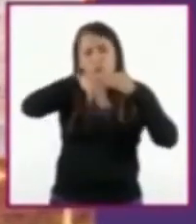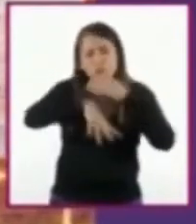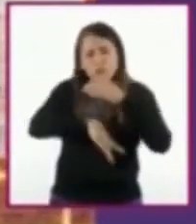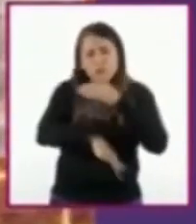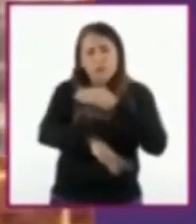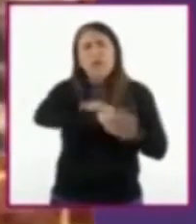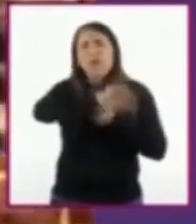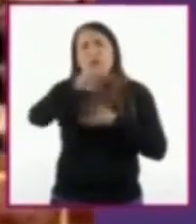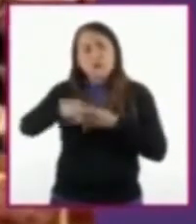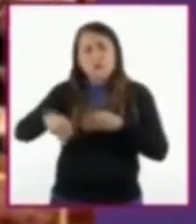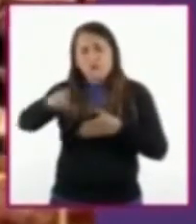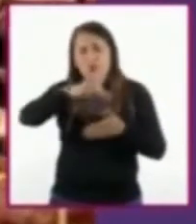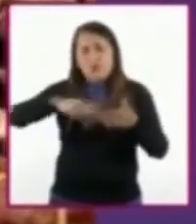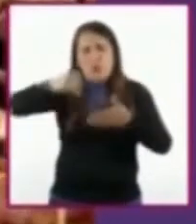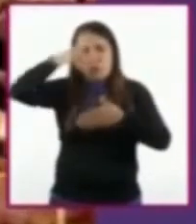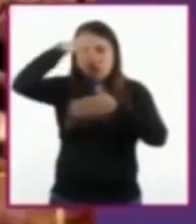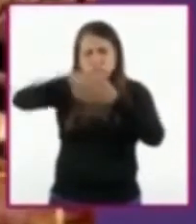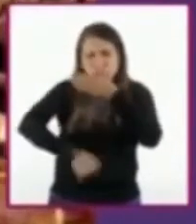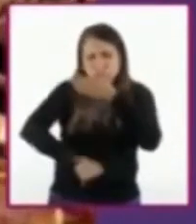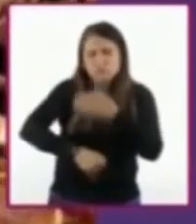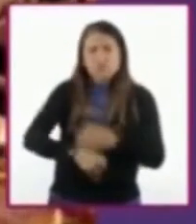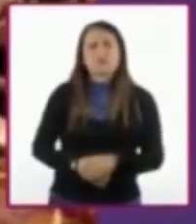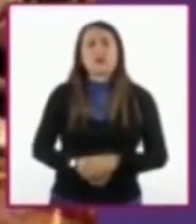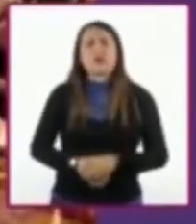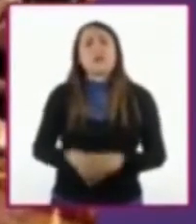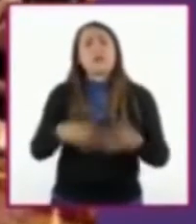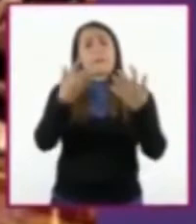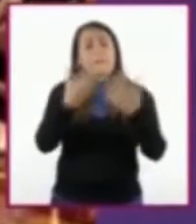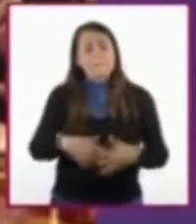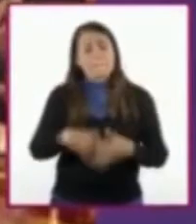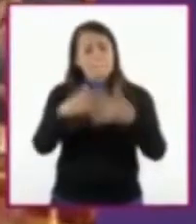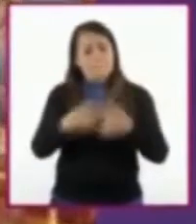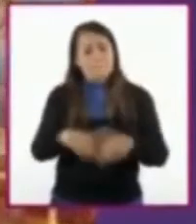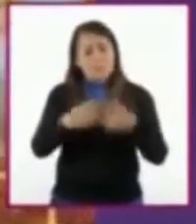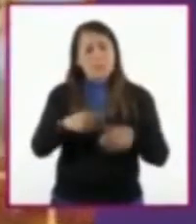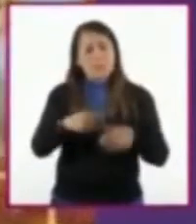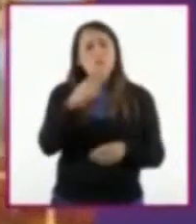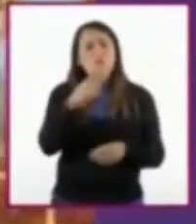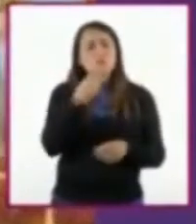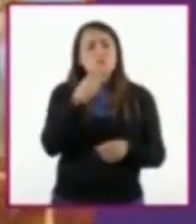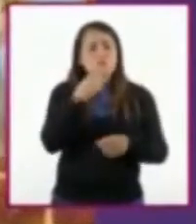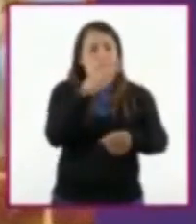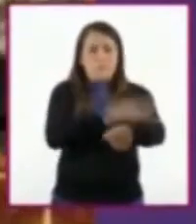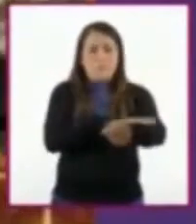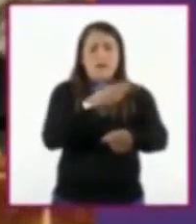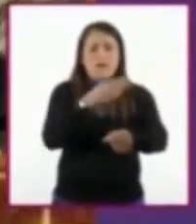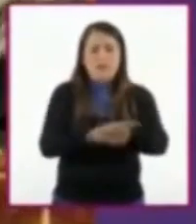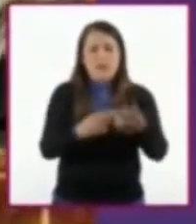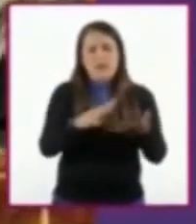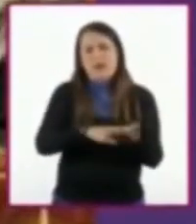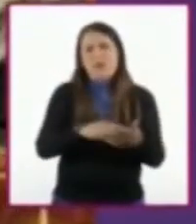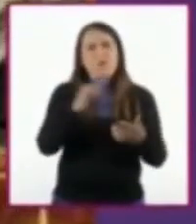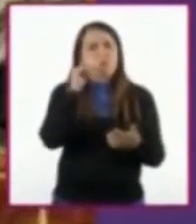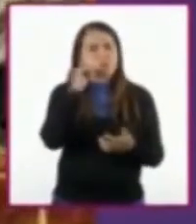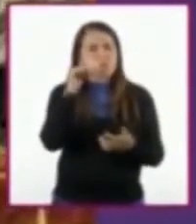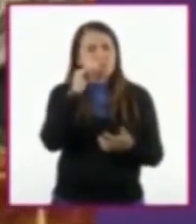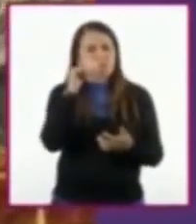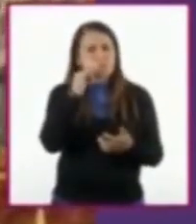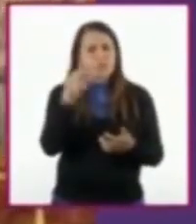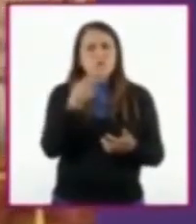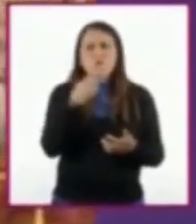pozos. Las ladrilleras utilizan como combustible leña, aserrín y a veces llantas y aceites de